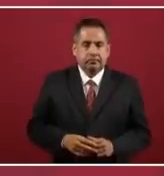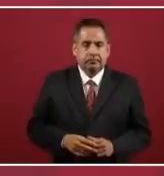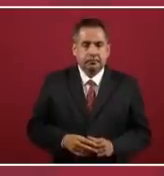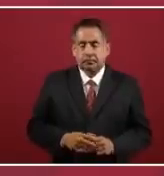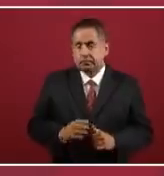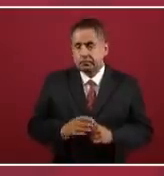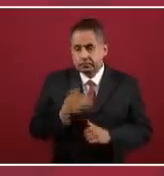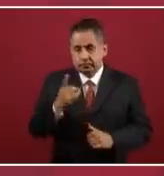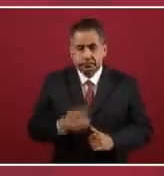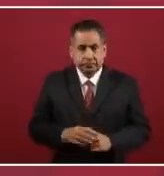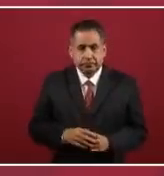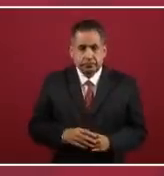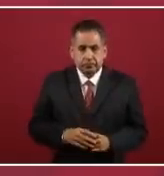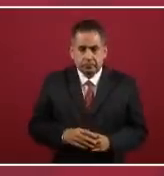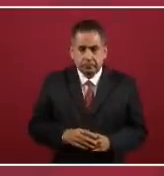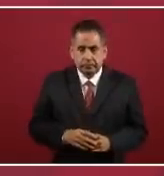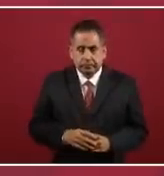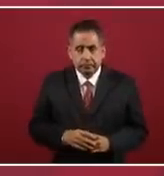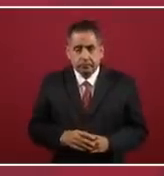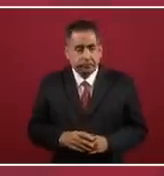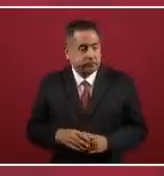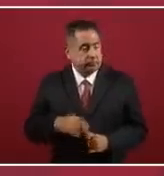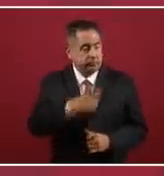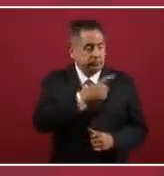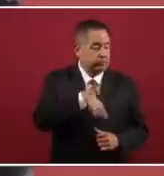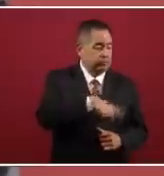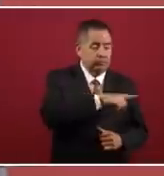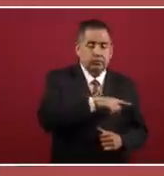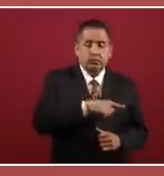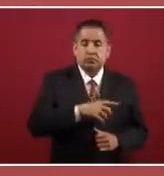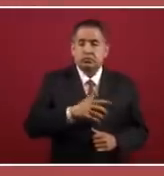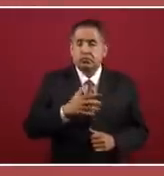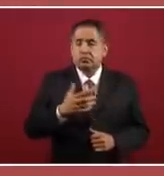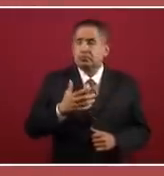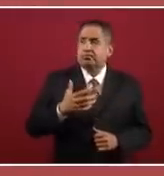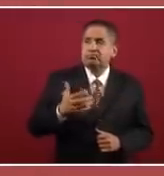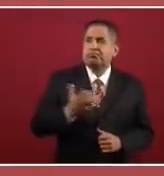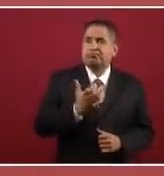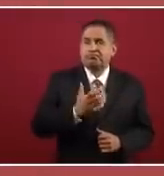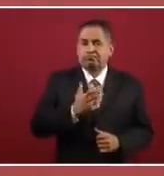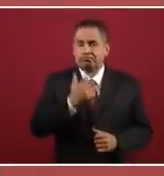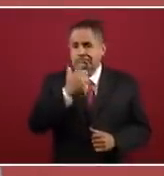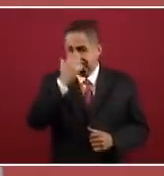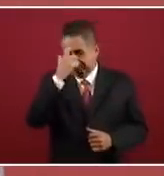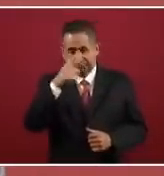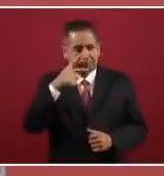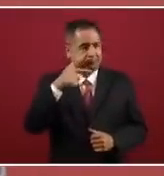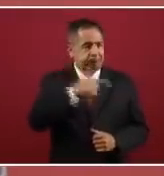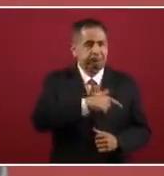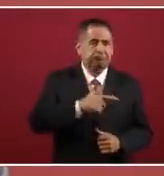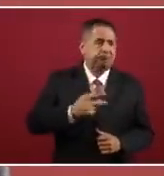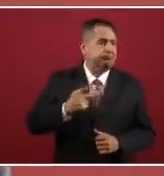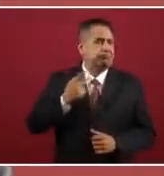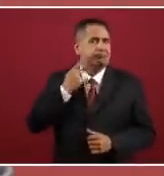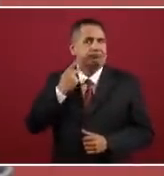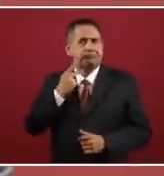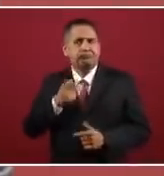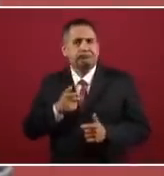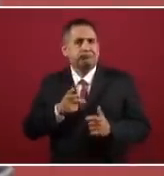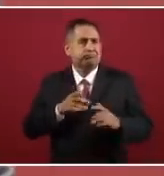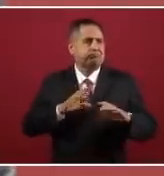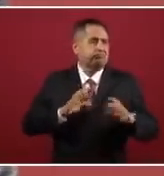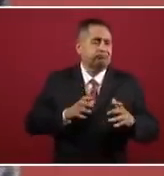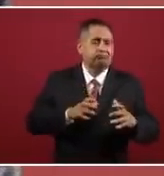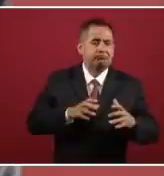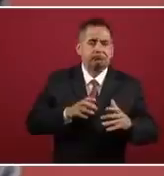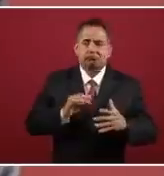Porque ellos fueron los protagonistas de la política que